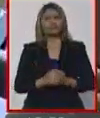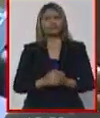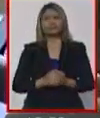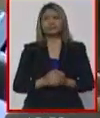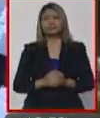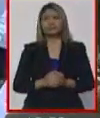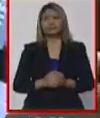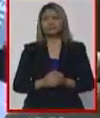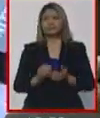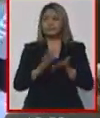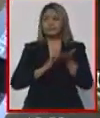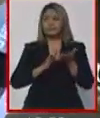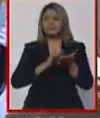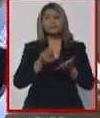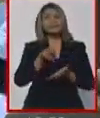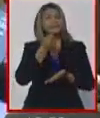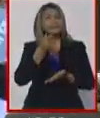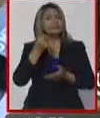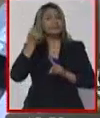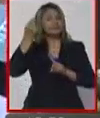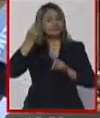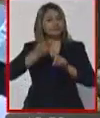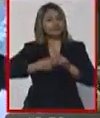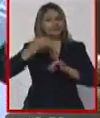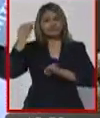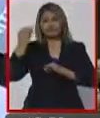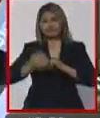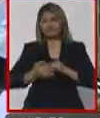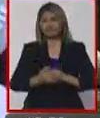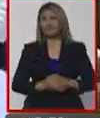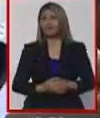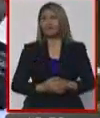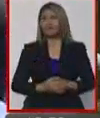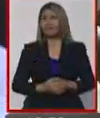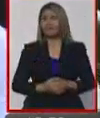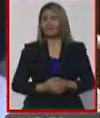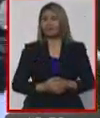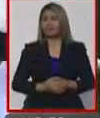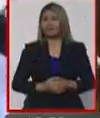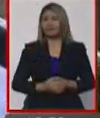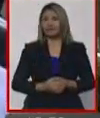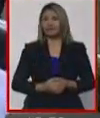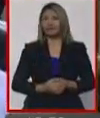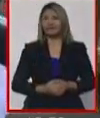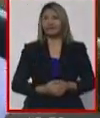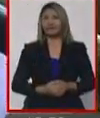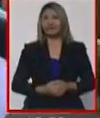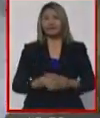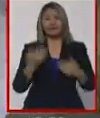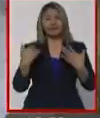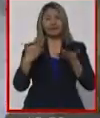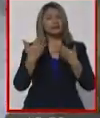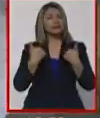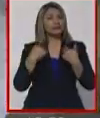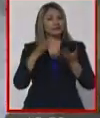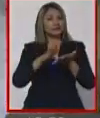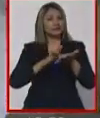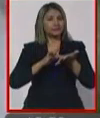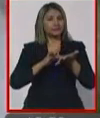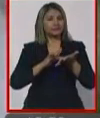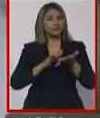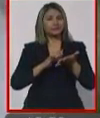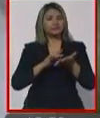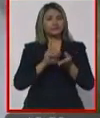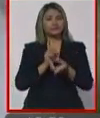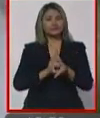en tratamiento precisamente en el último mes y él ha sido medicado